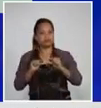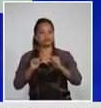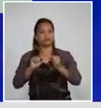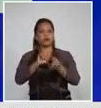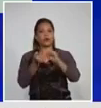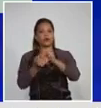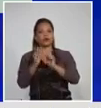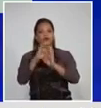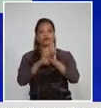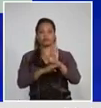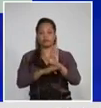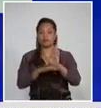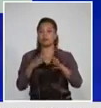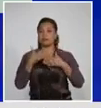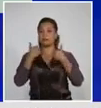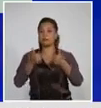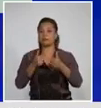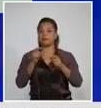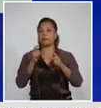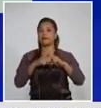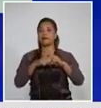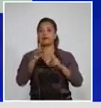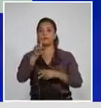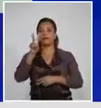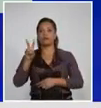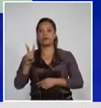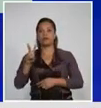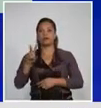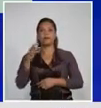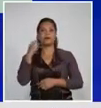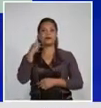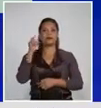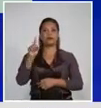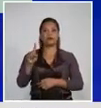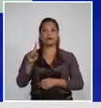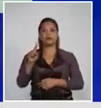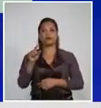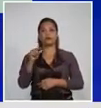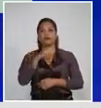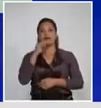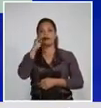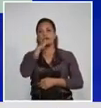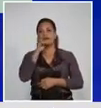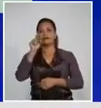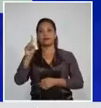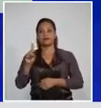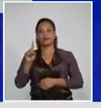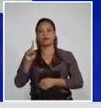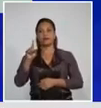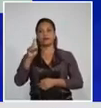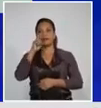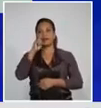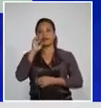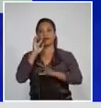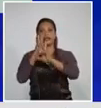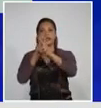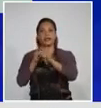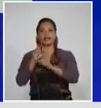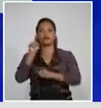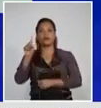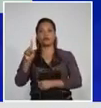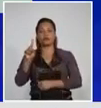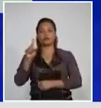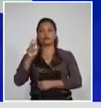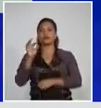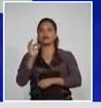aplicando. Bayamo con 12, Manzanillo, Guisa, Niquero, Río Cauto con 1 cada uno. Realmente en